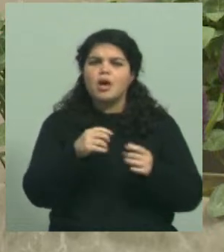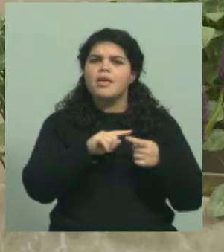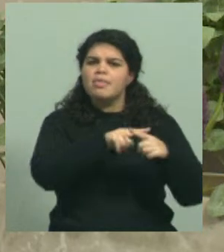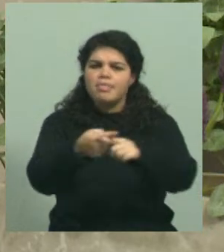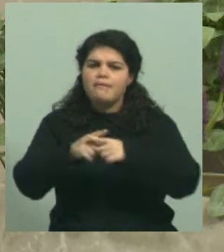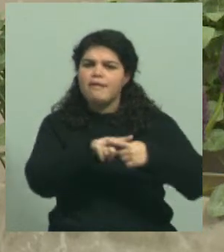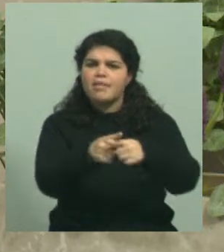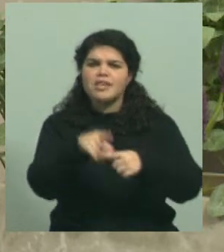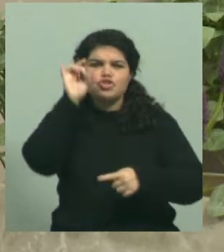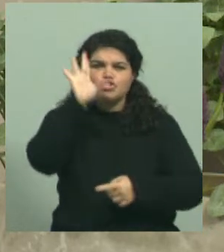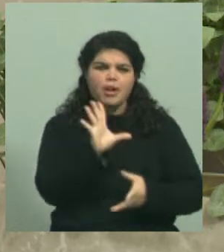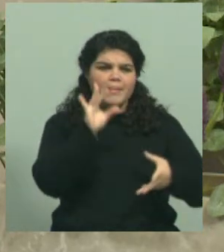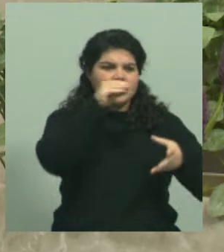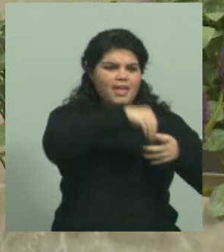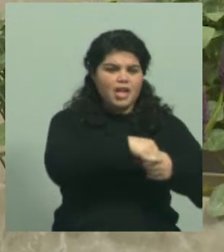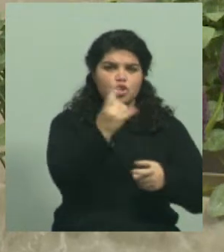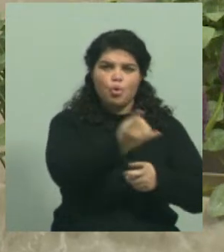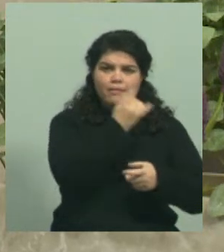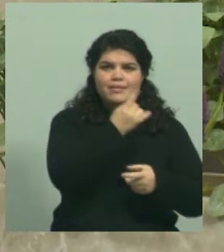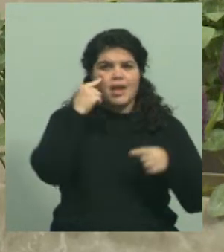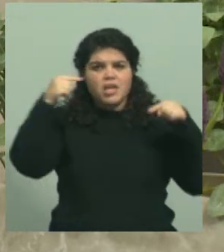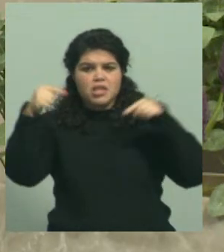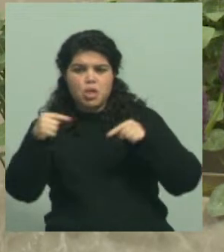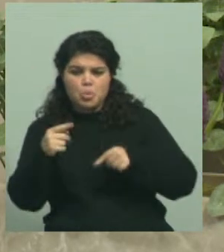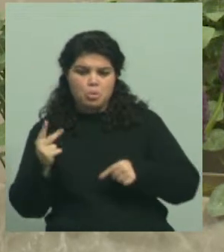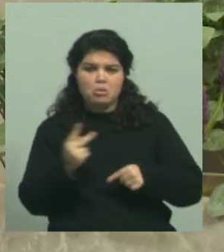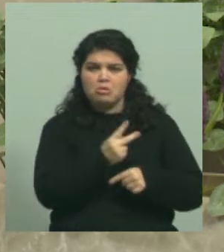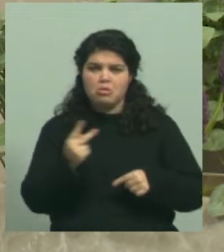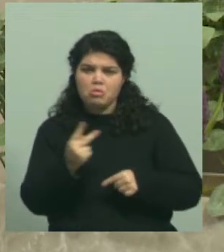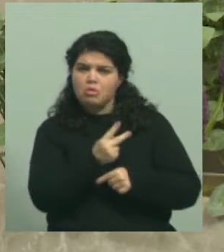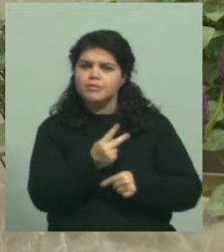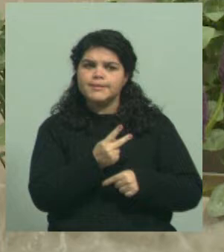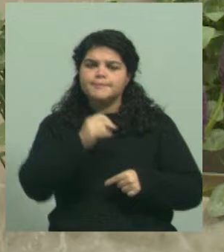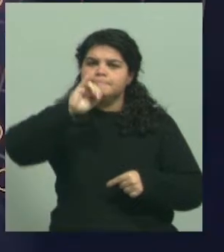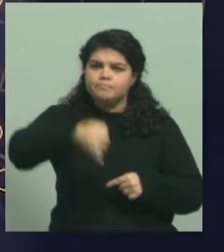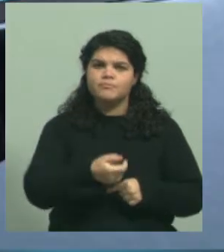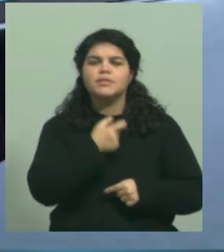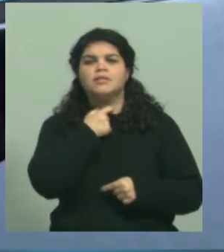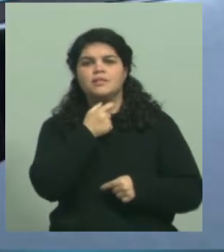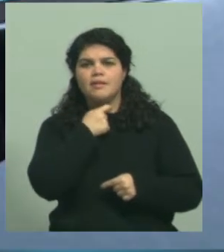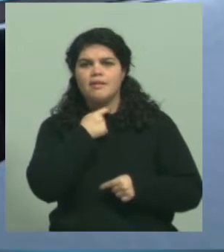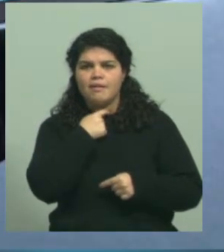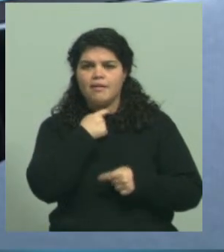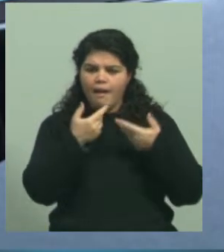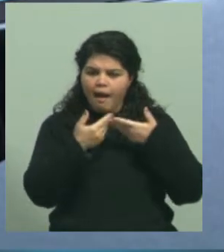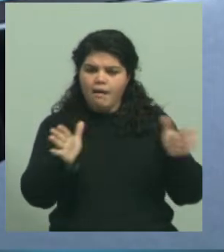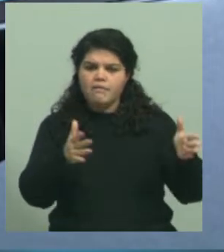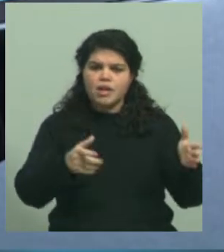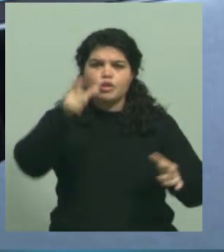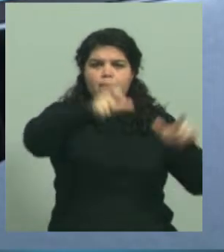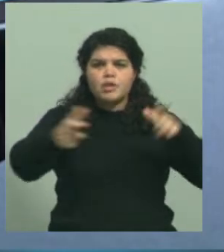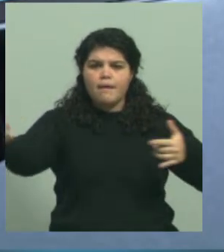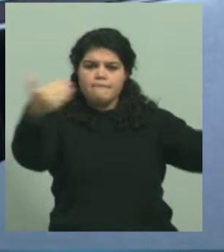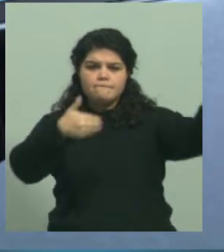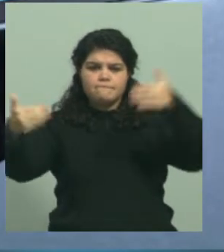el instituto, que es nuestro lugar donde cotidianamente trabajamos, se abra y la gente pueda venir